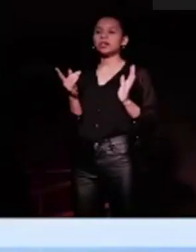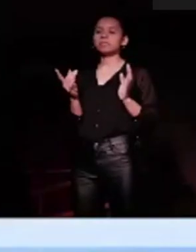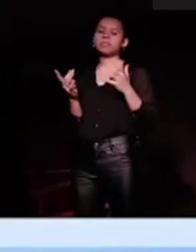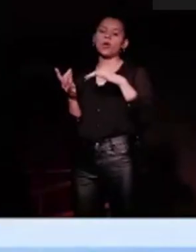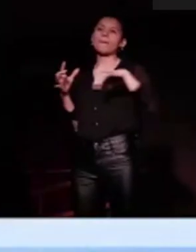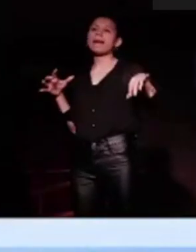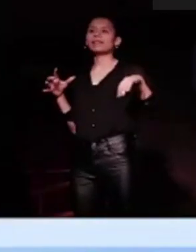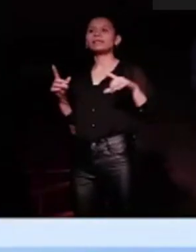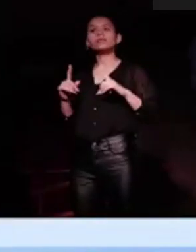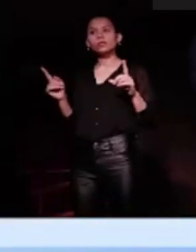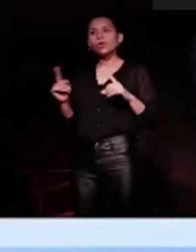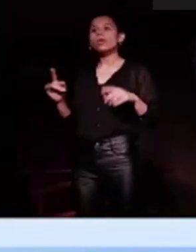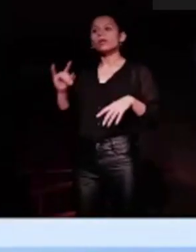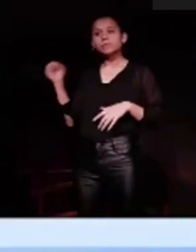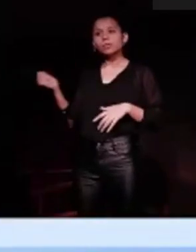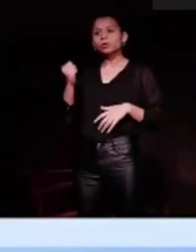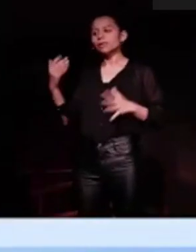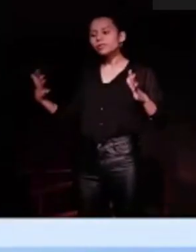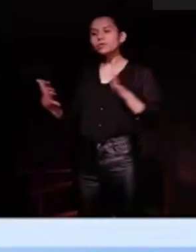curricularizar una actividad de extensión.